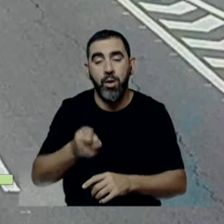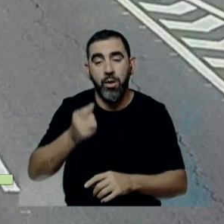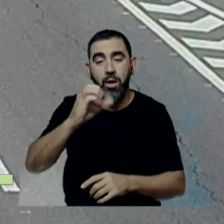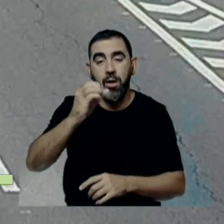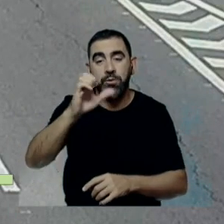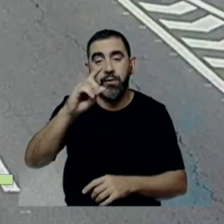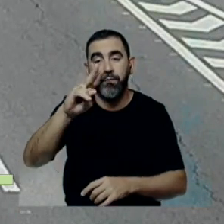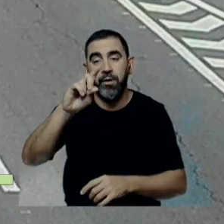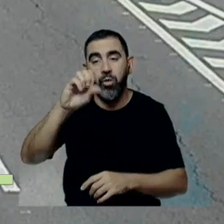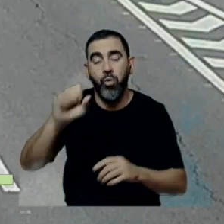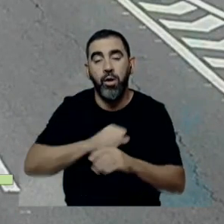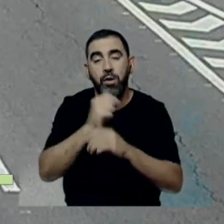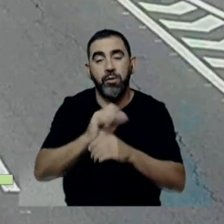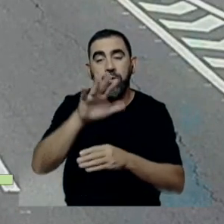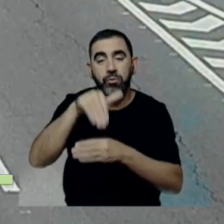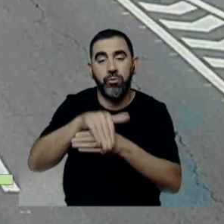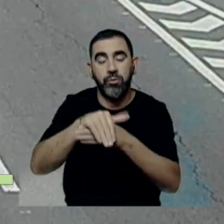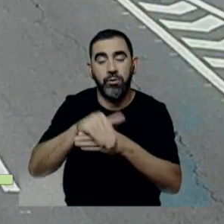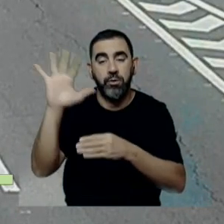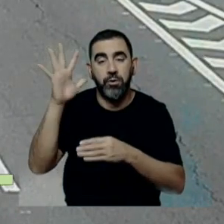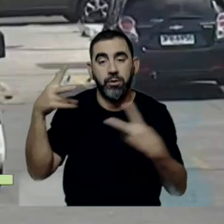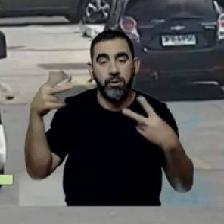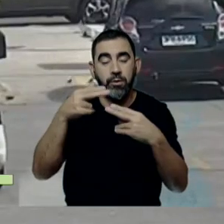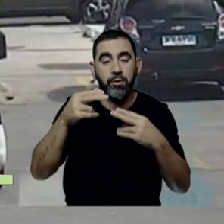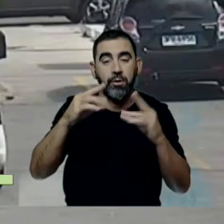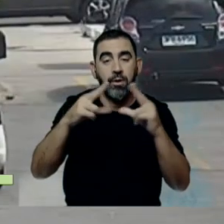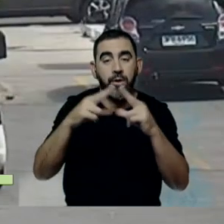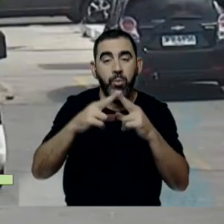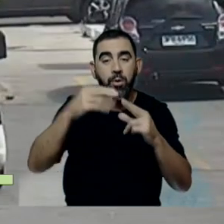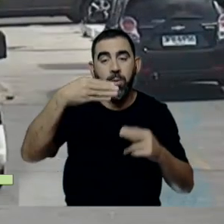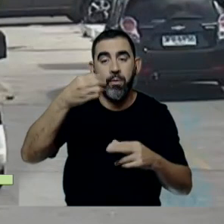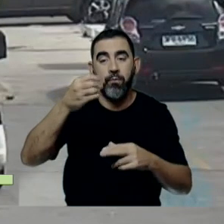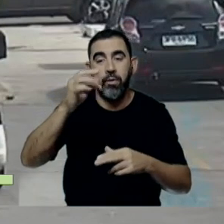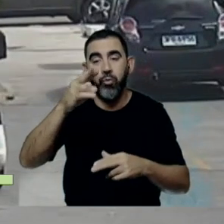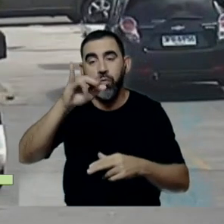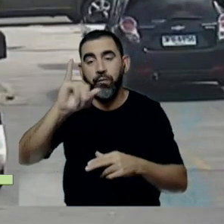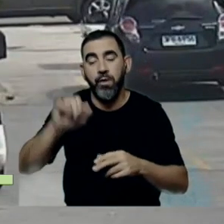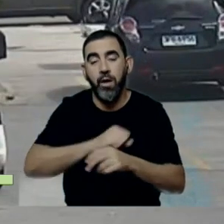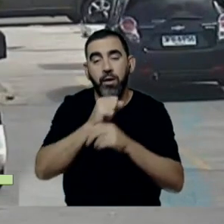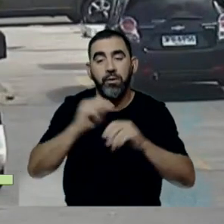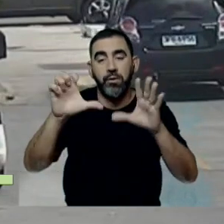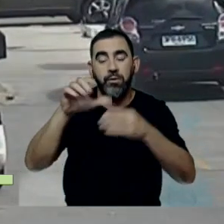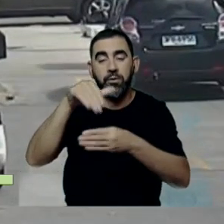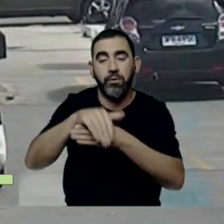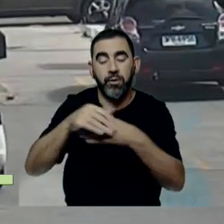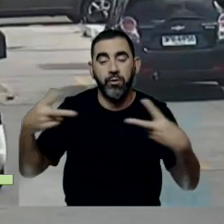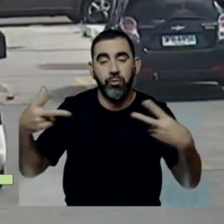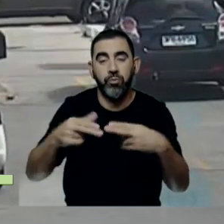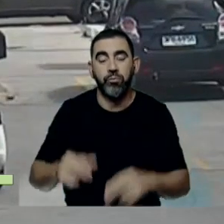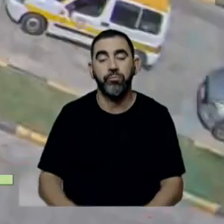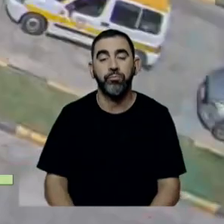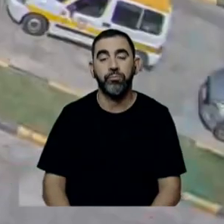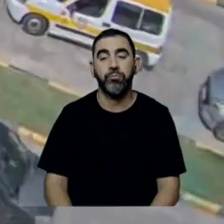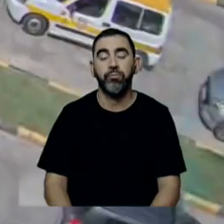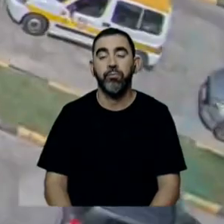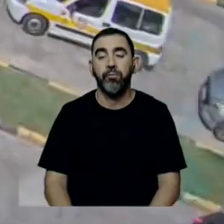Acevedo, cortado también hasta las 5 por tareas de podas. Y Nicaragua entre Batoví y Fernández Crespo, cortado hasta las 6 de la tarde por tareas de carga